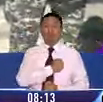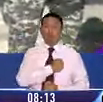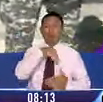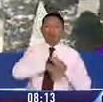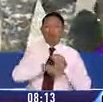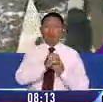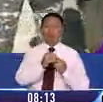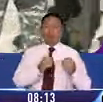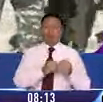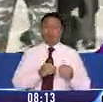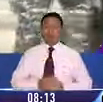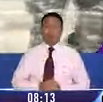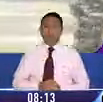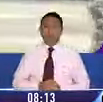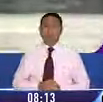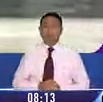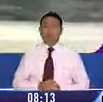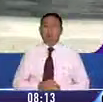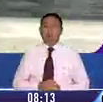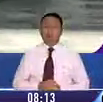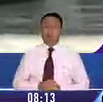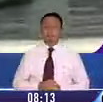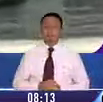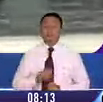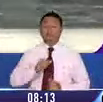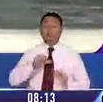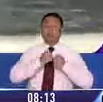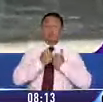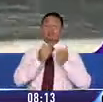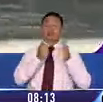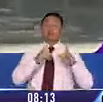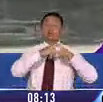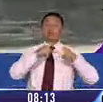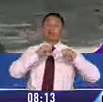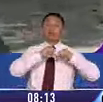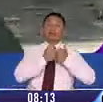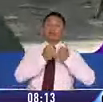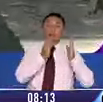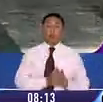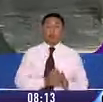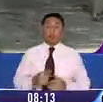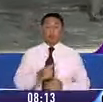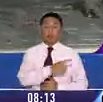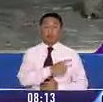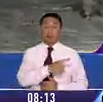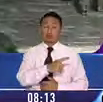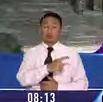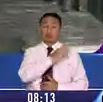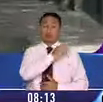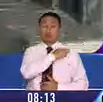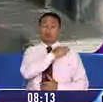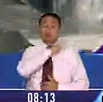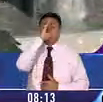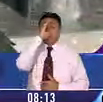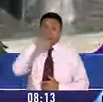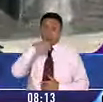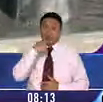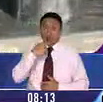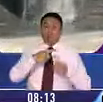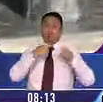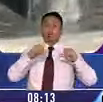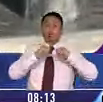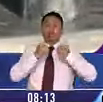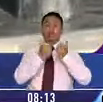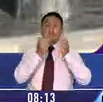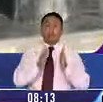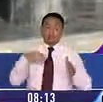Palacio Legislativo. Más así, los asambleístas o exasambleístas, como ya ha mencionado el comandante general, no podrán ingresar.